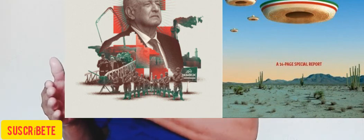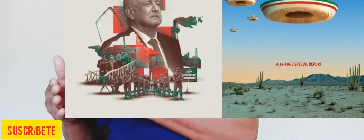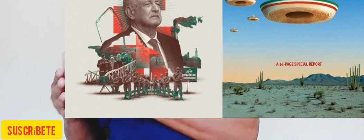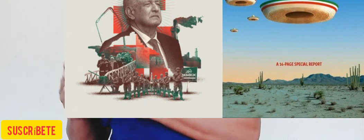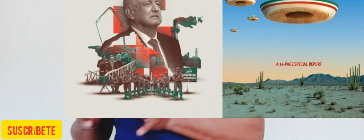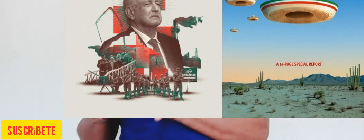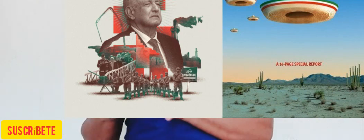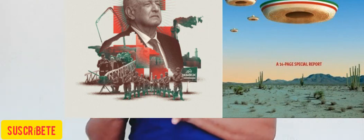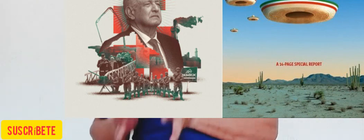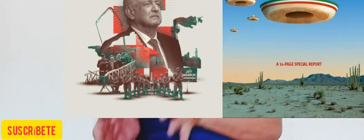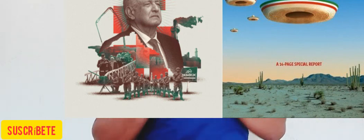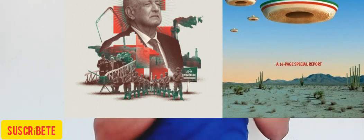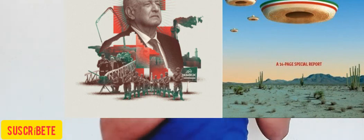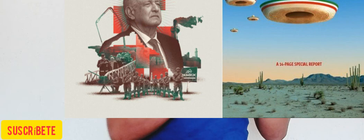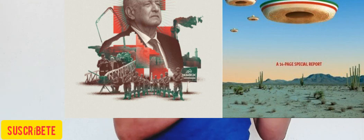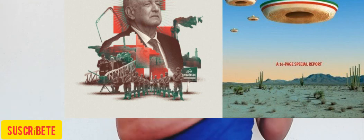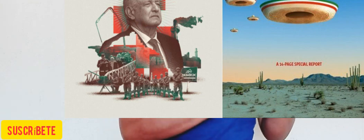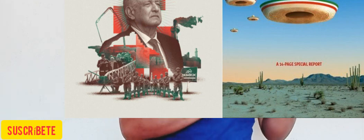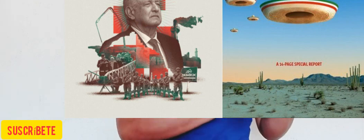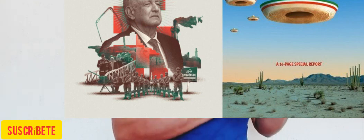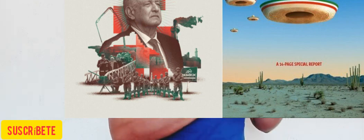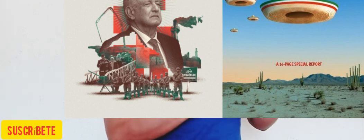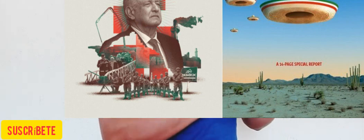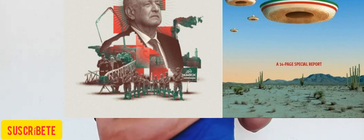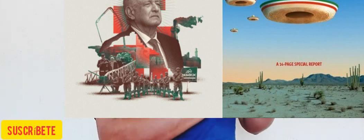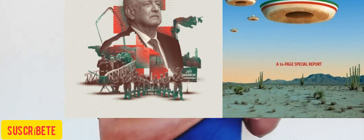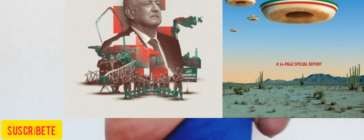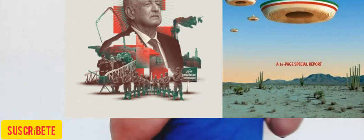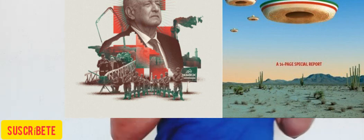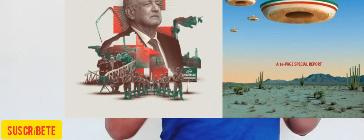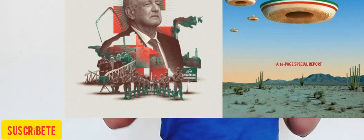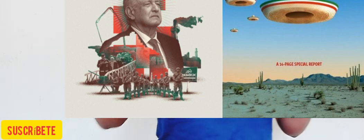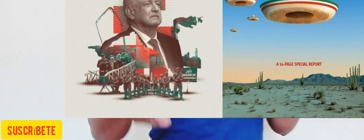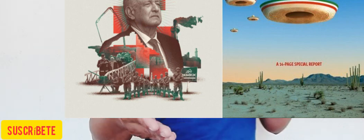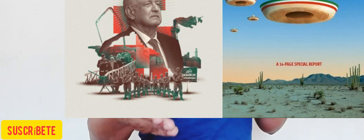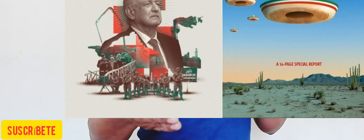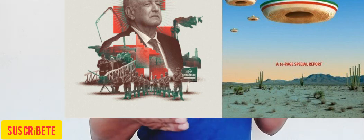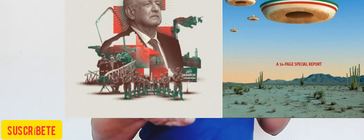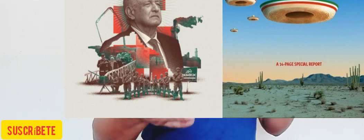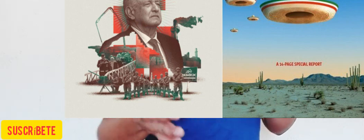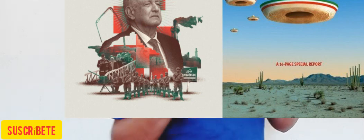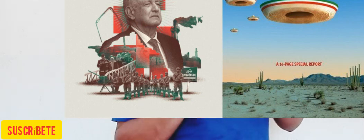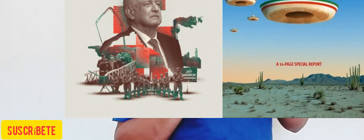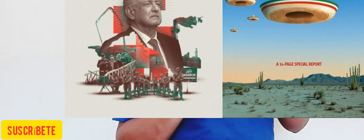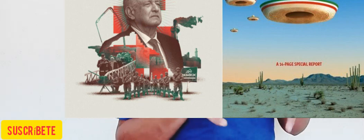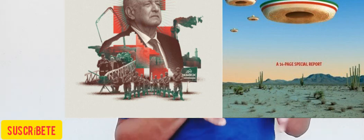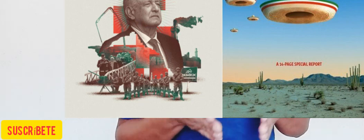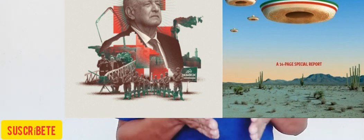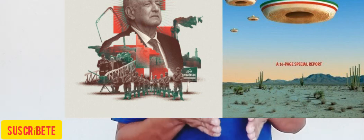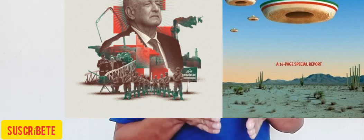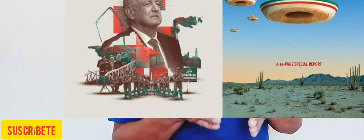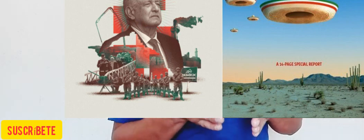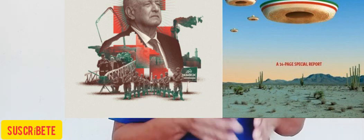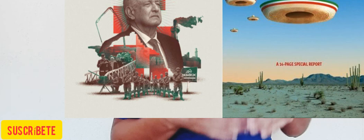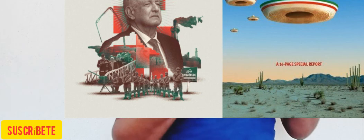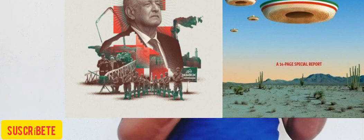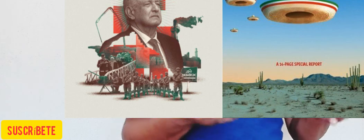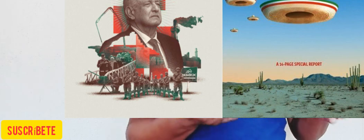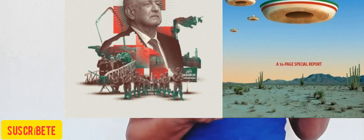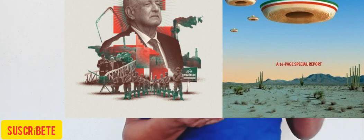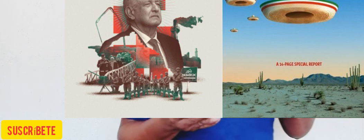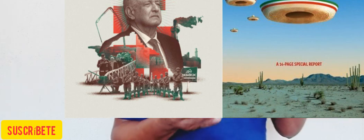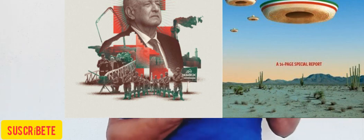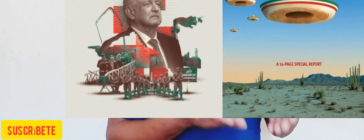país. Pero cuando un político corrupto estaba en el poder en México, estaba regalando los bienes de la nación, el economista